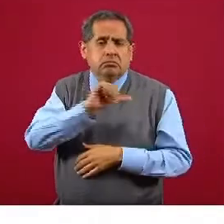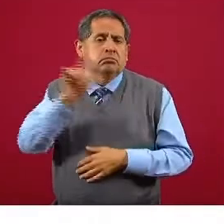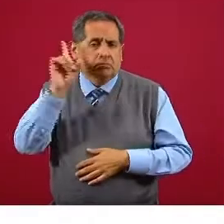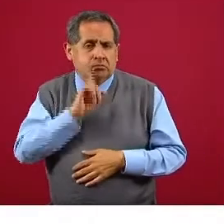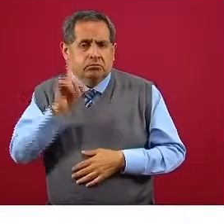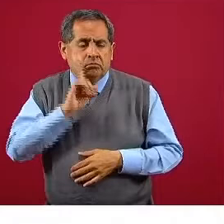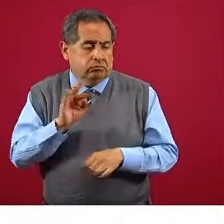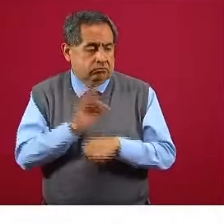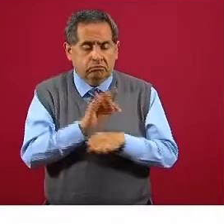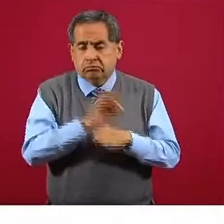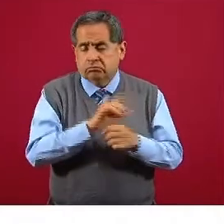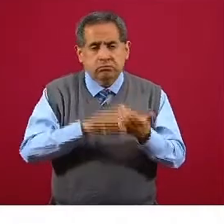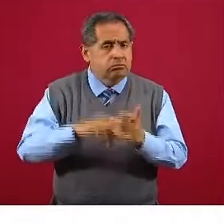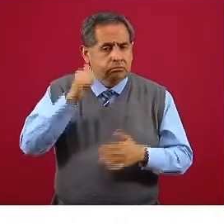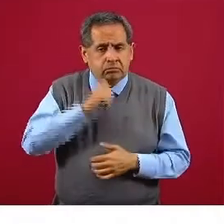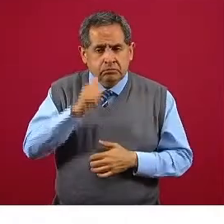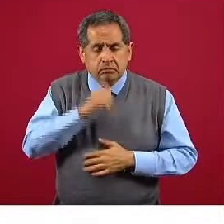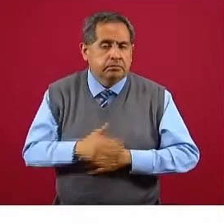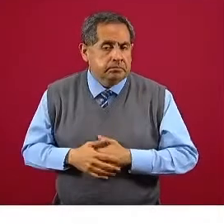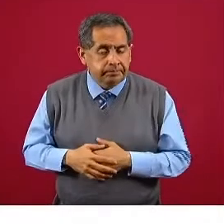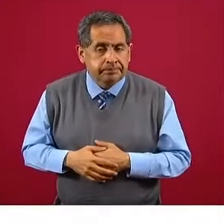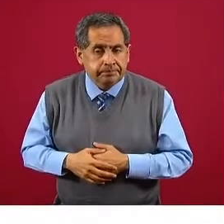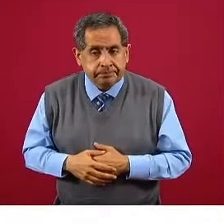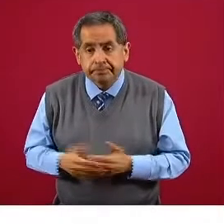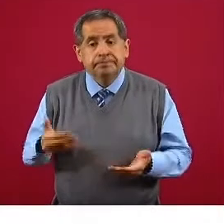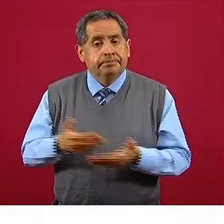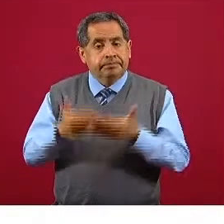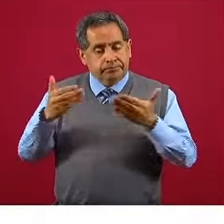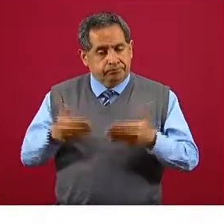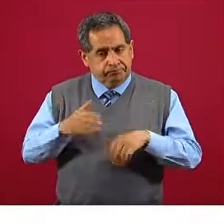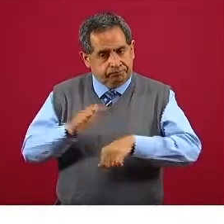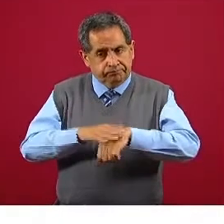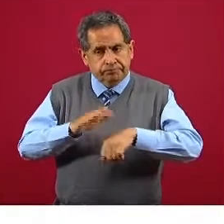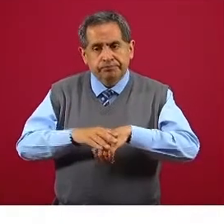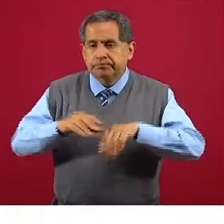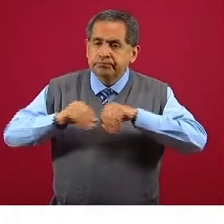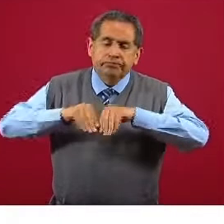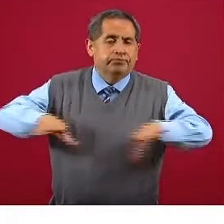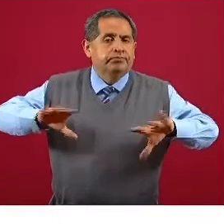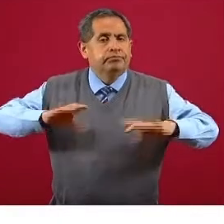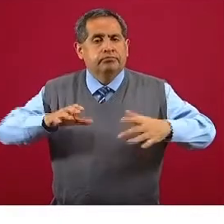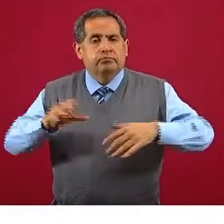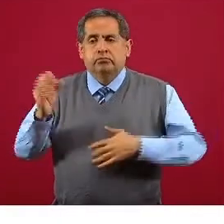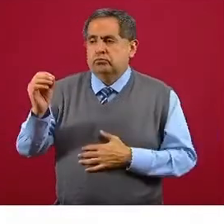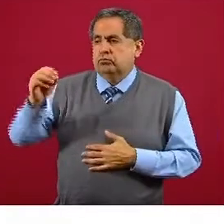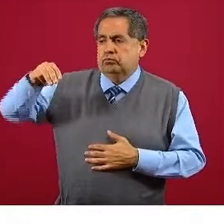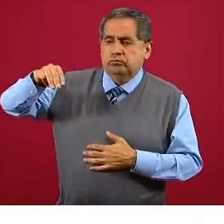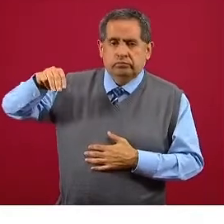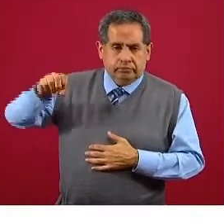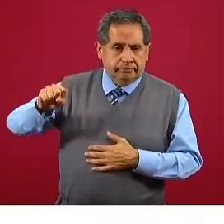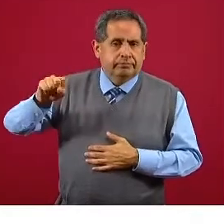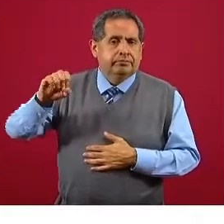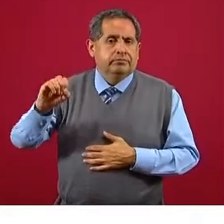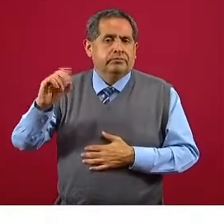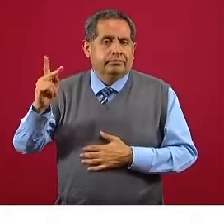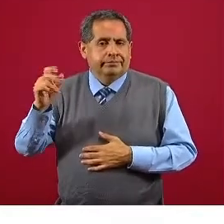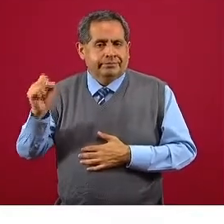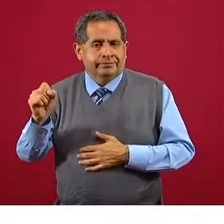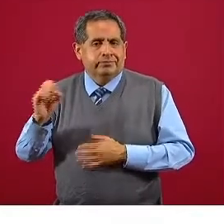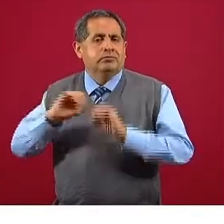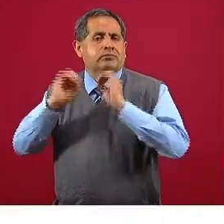para la protección de estos grupos. Sin embargo, ahora también en seguimiento a este aviso que realiza la Organización Panamericana de la